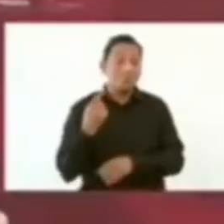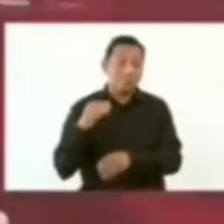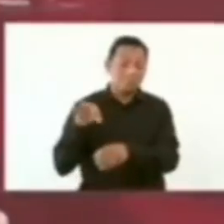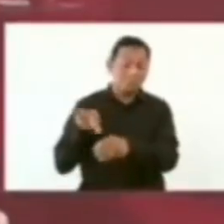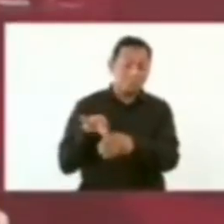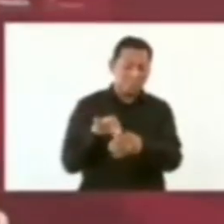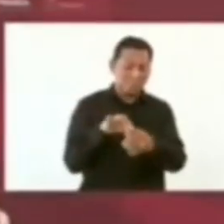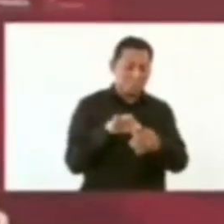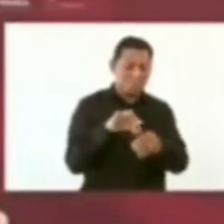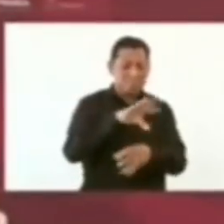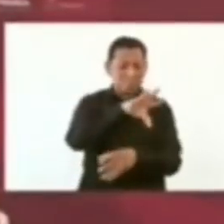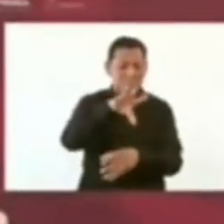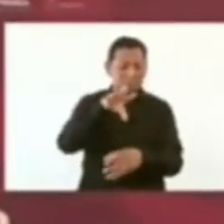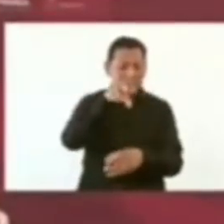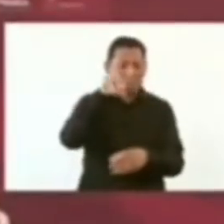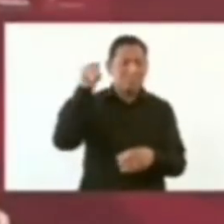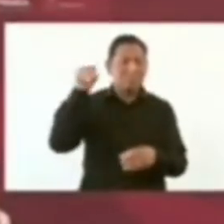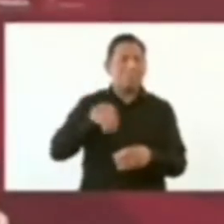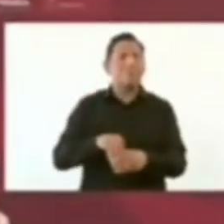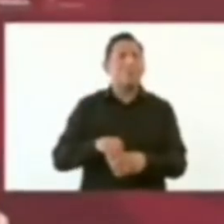votos. Fíjense qué